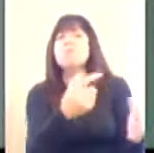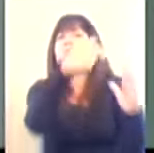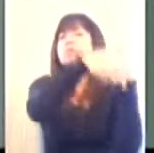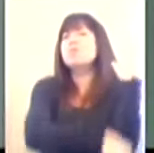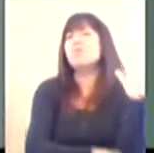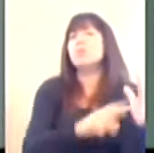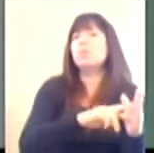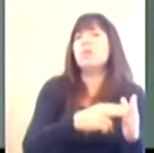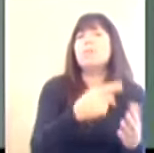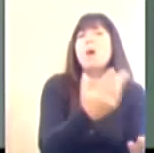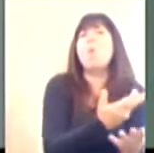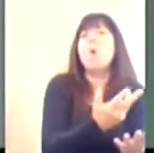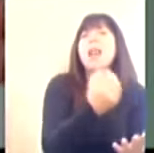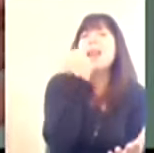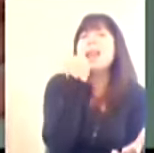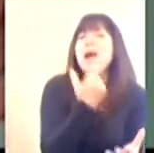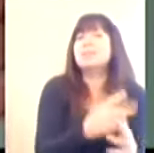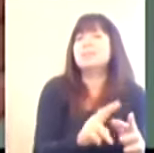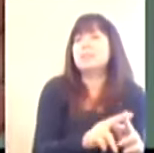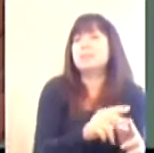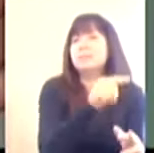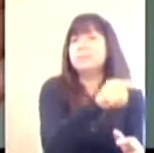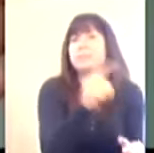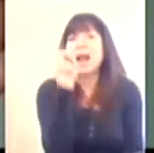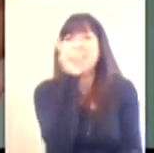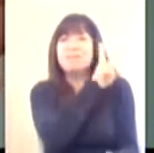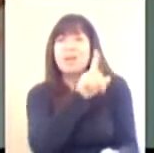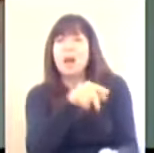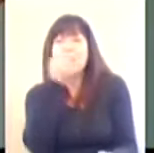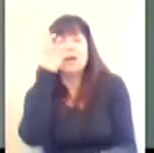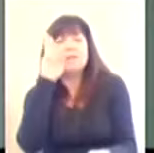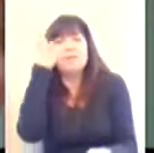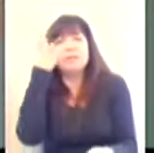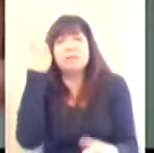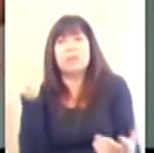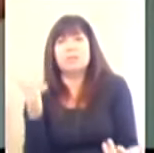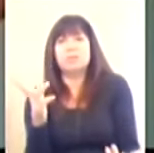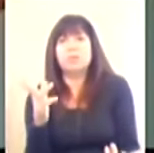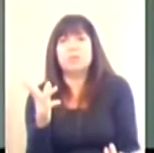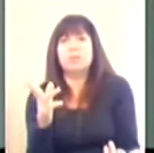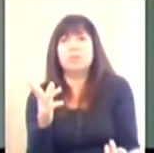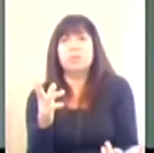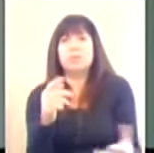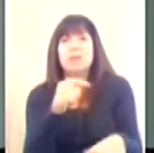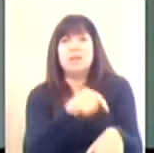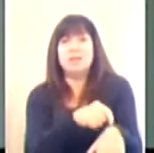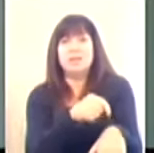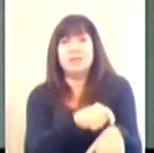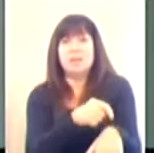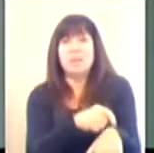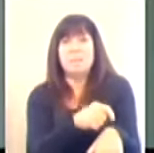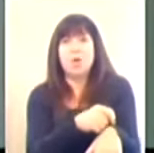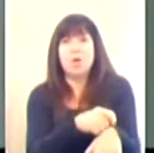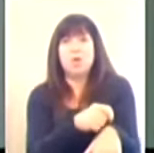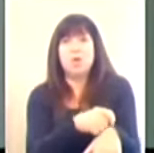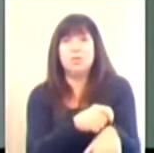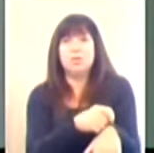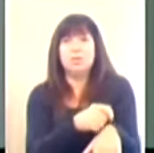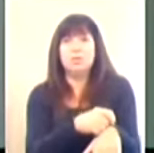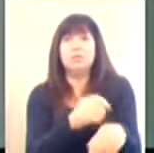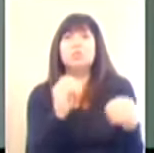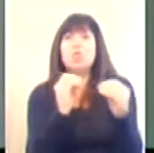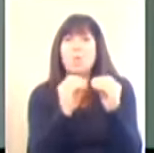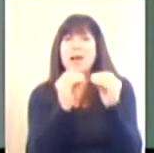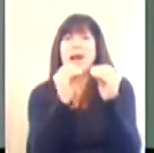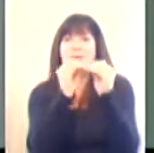a la ciudad justa. Y al final de toda esa reflexión estratégica nos dimos cuenta que al tiempo de enfocarnos en la ciudad justa teníamos que sumarnos